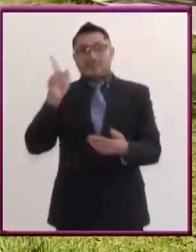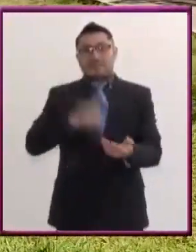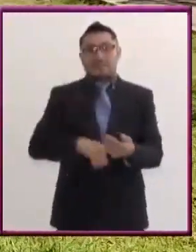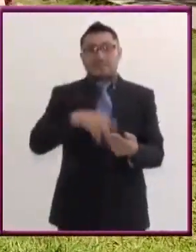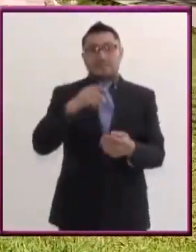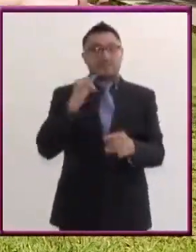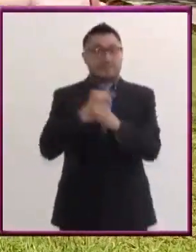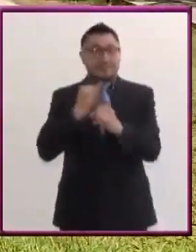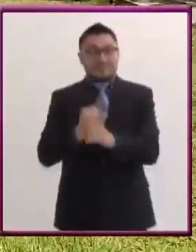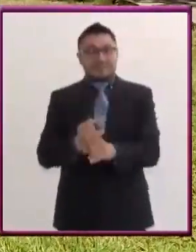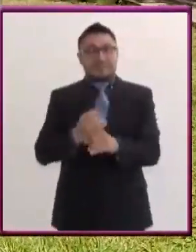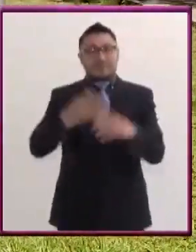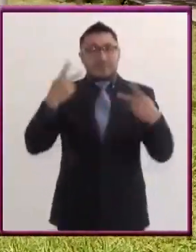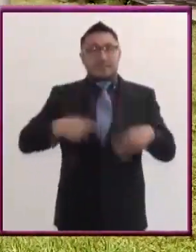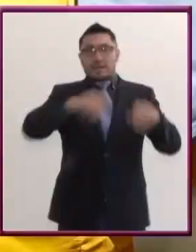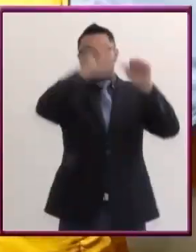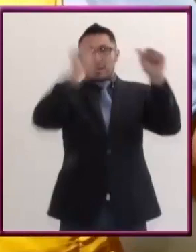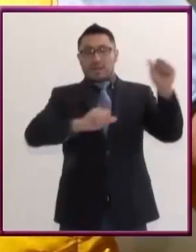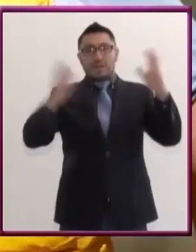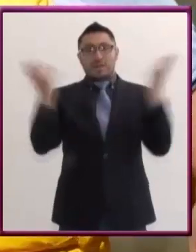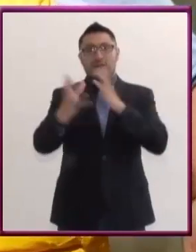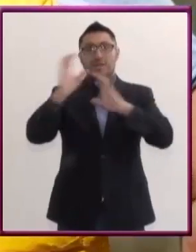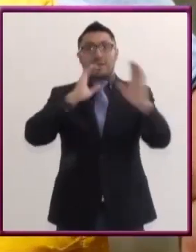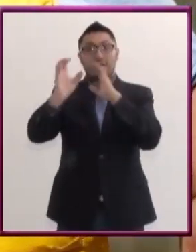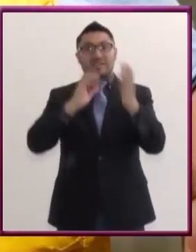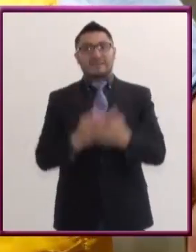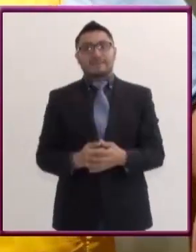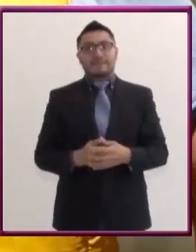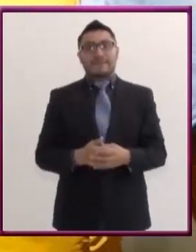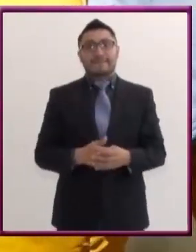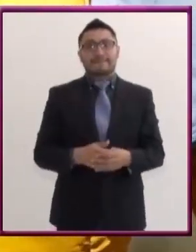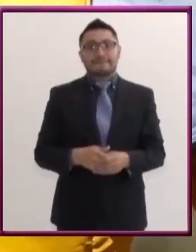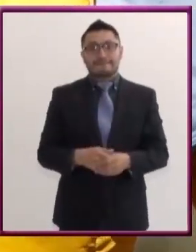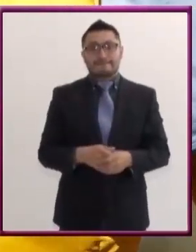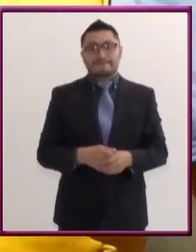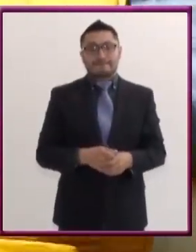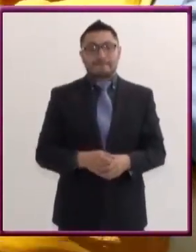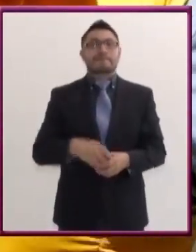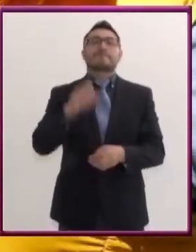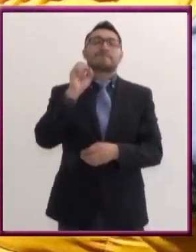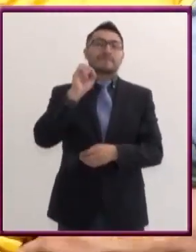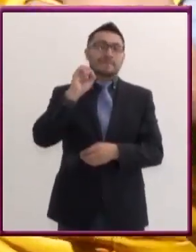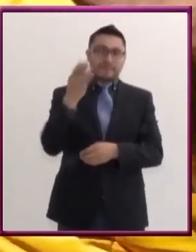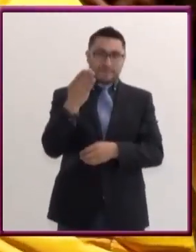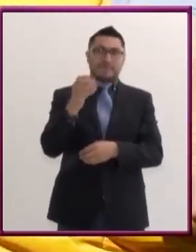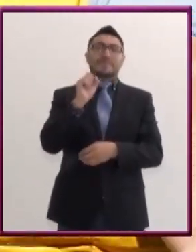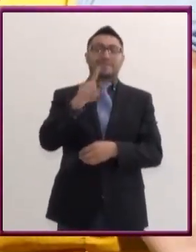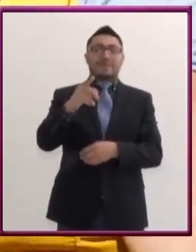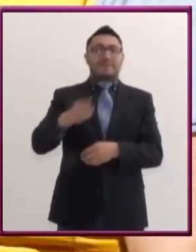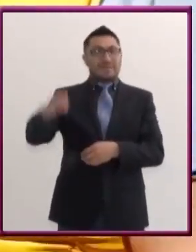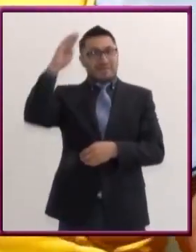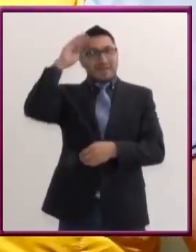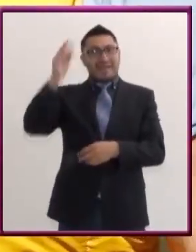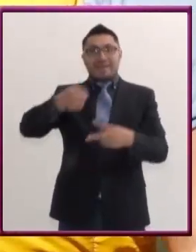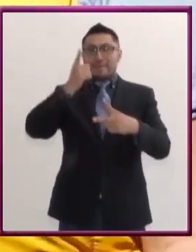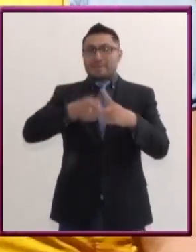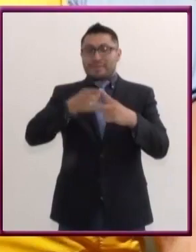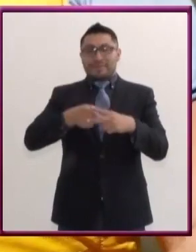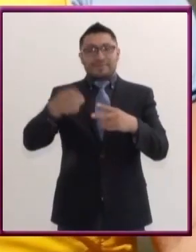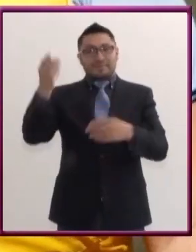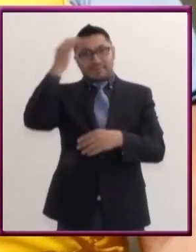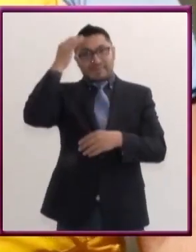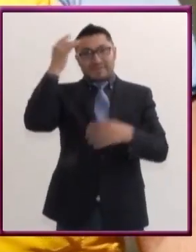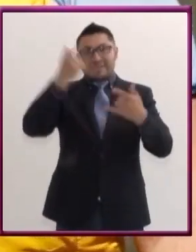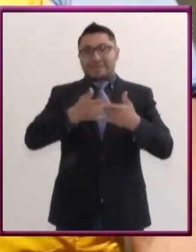en comunicación en banda ancha. Y por supuesto, desde Pensamiento Matemático, exploraremos la historia del número